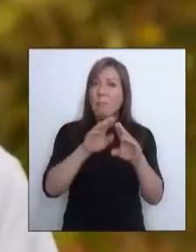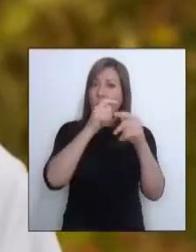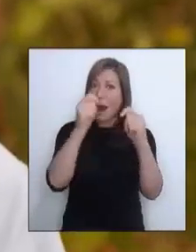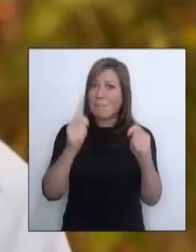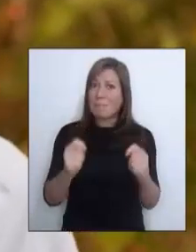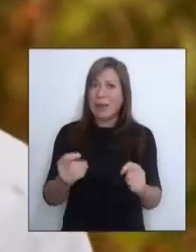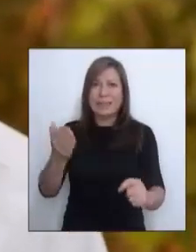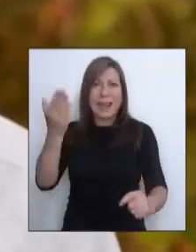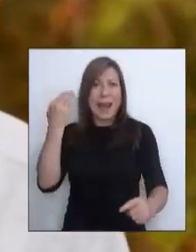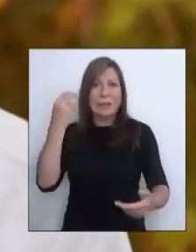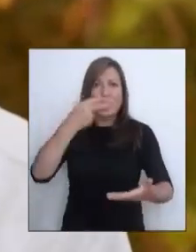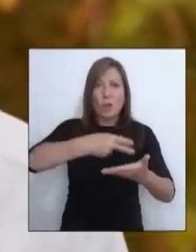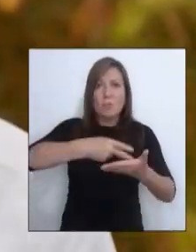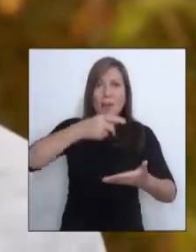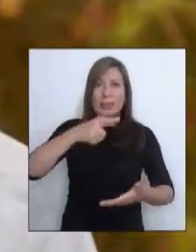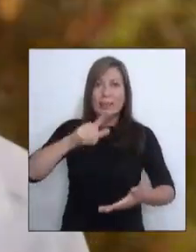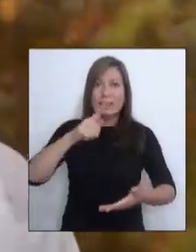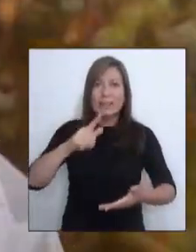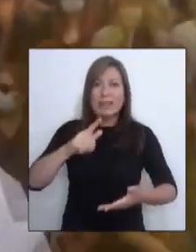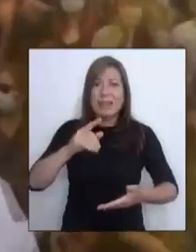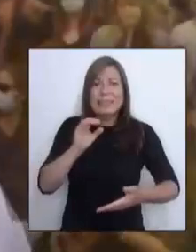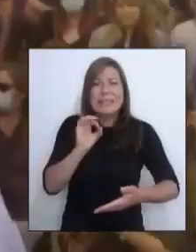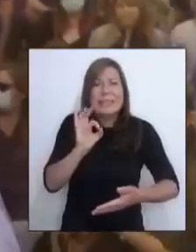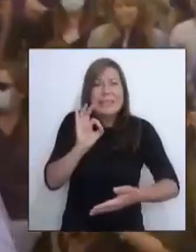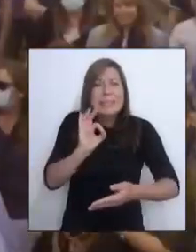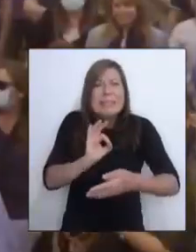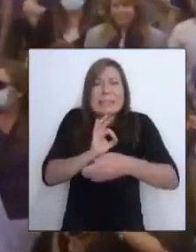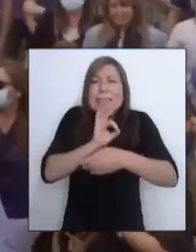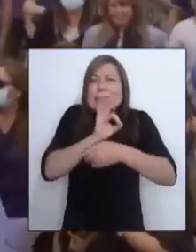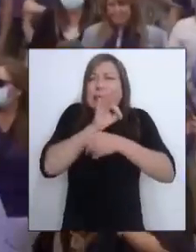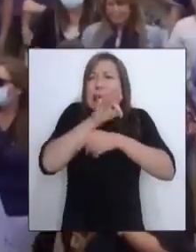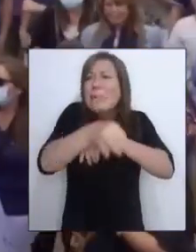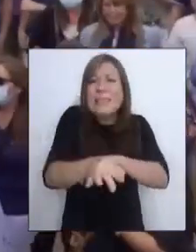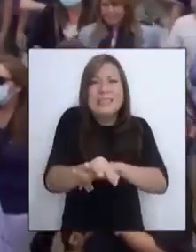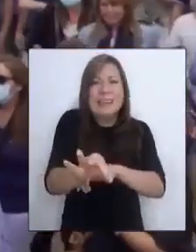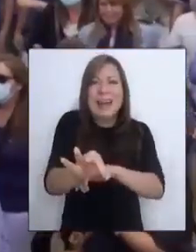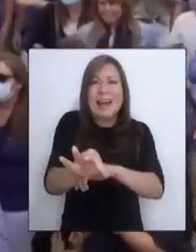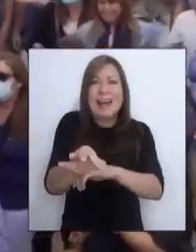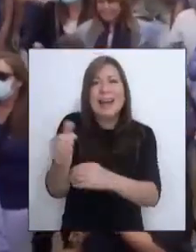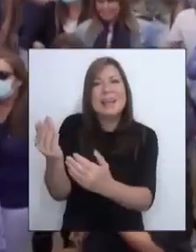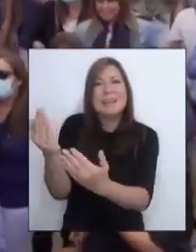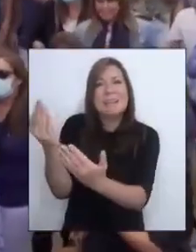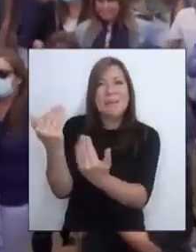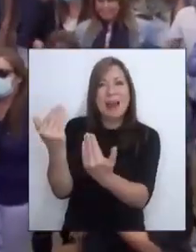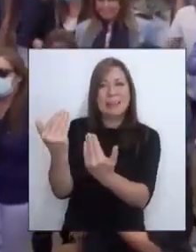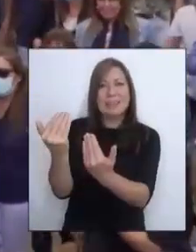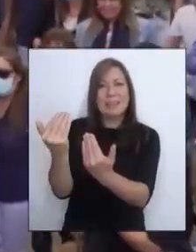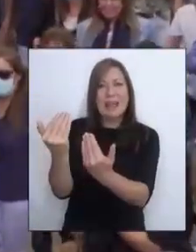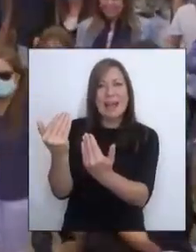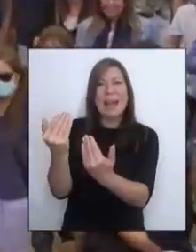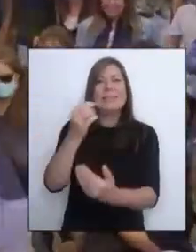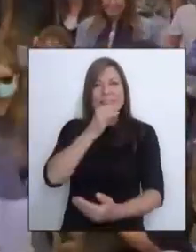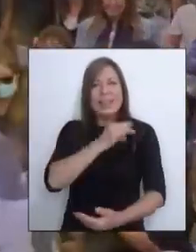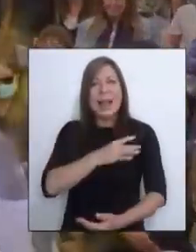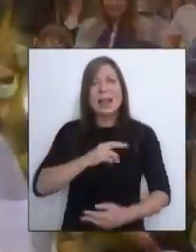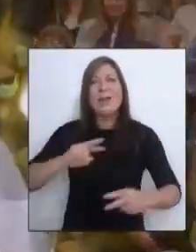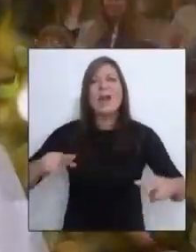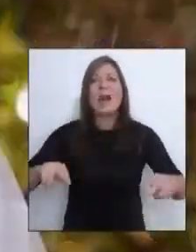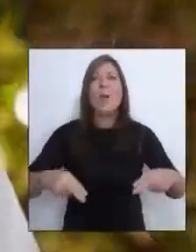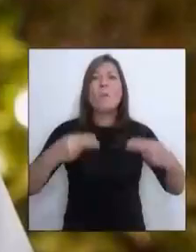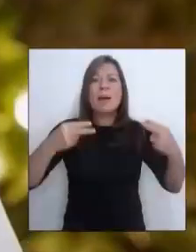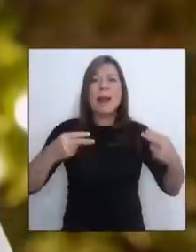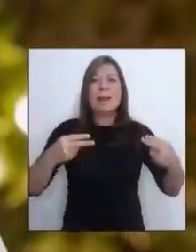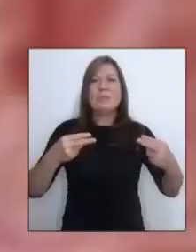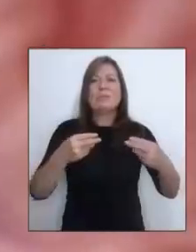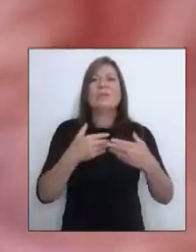Cerrábamos la campaña del 2017 sembrando una semilla de ilusión. La ilusión de que los chilenos